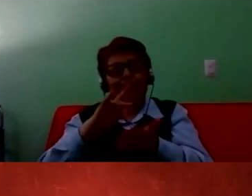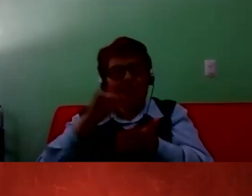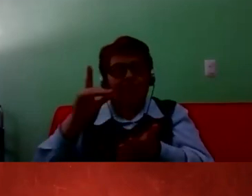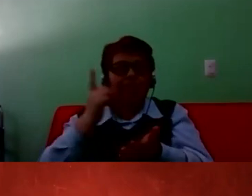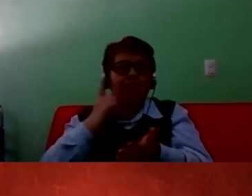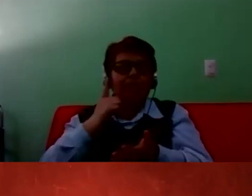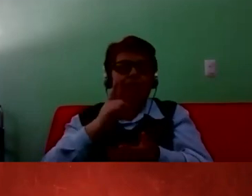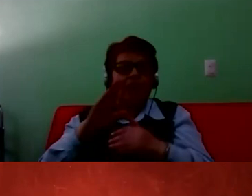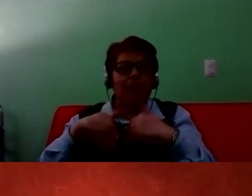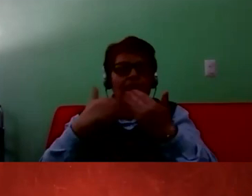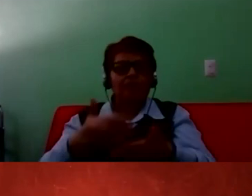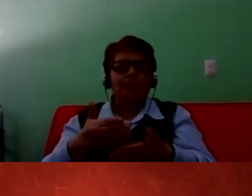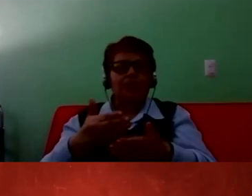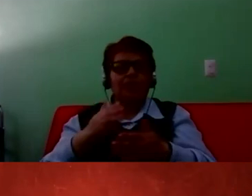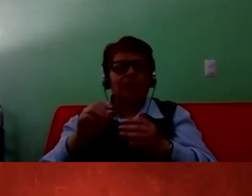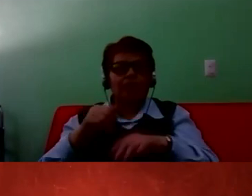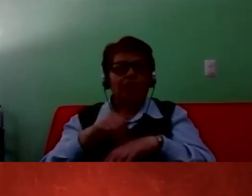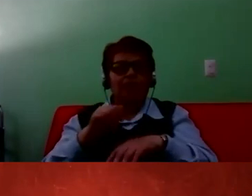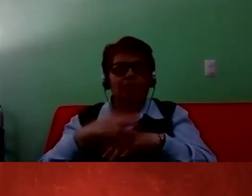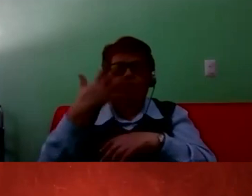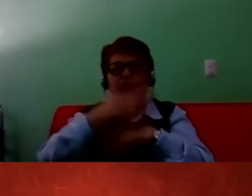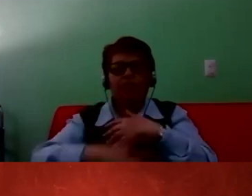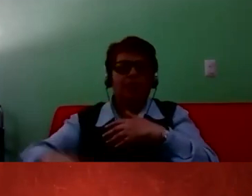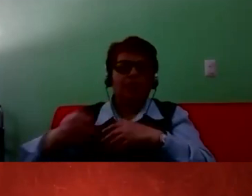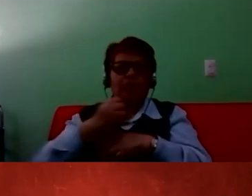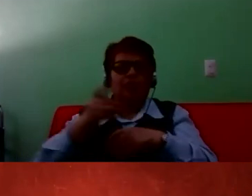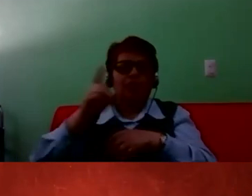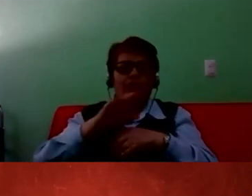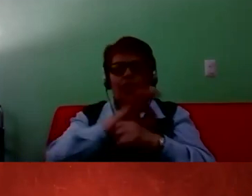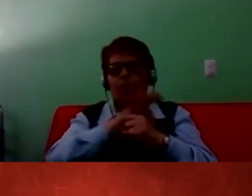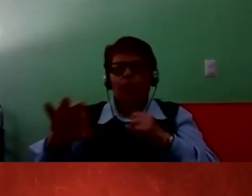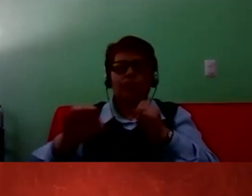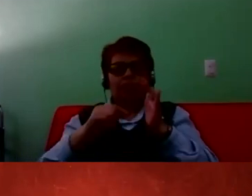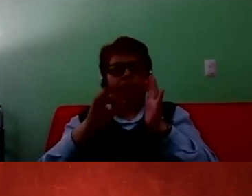diputado. Por favor, proceda al desahogo del punto 10 del orden del día. Punto último.